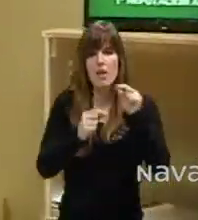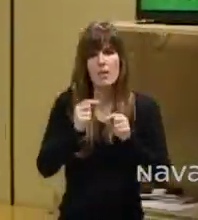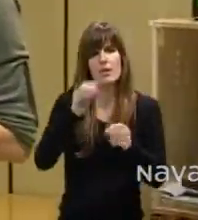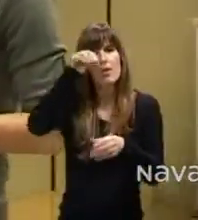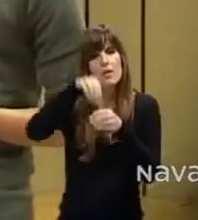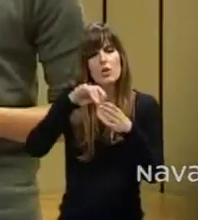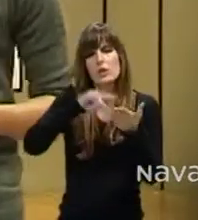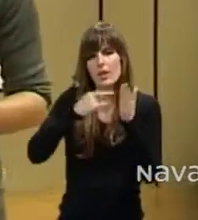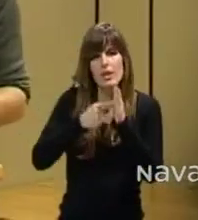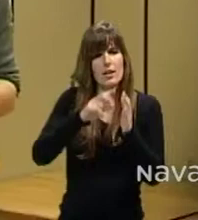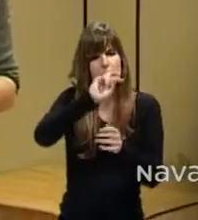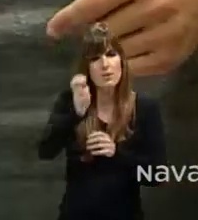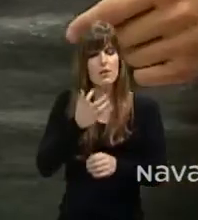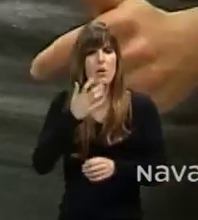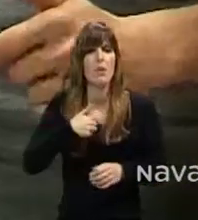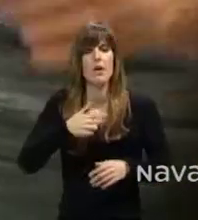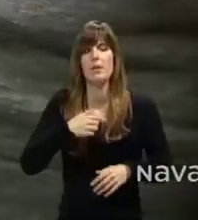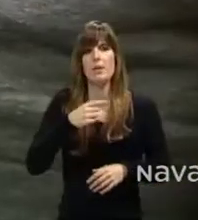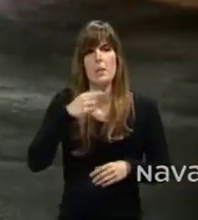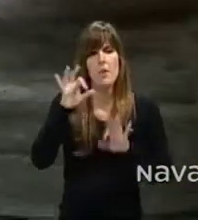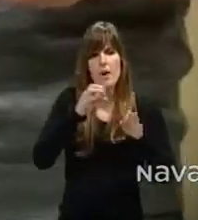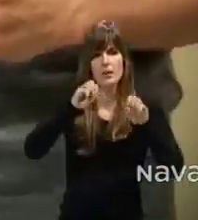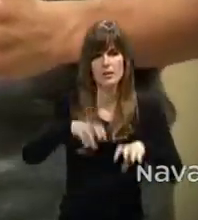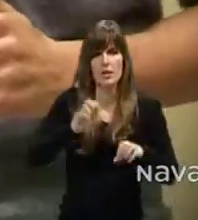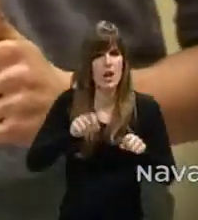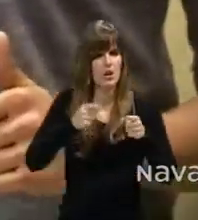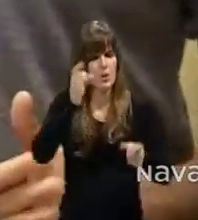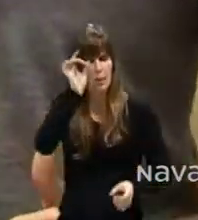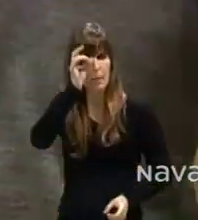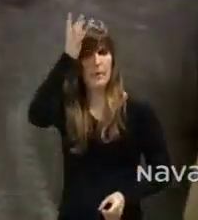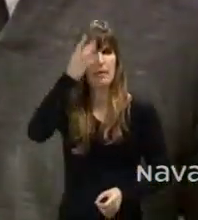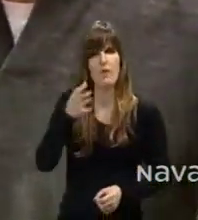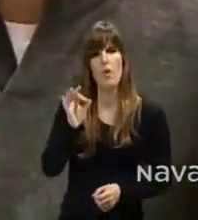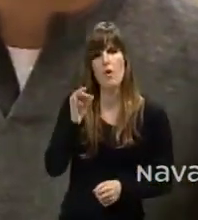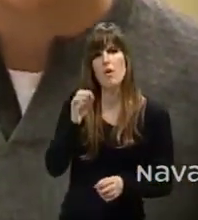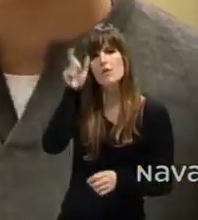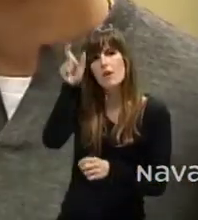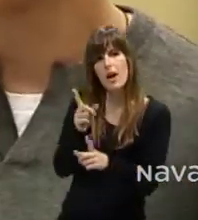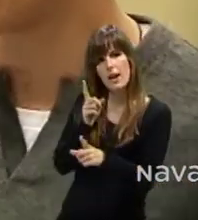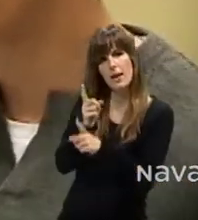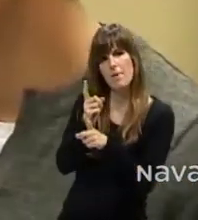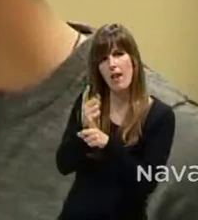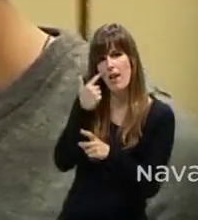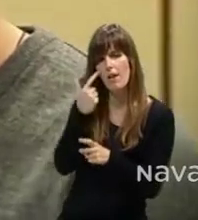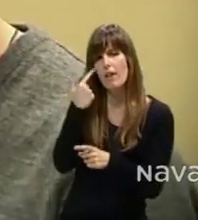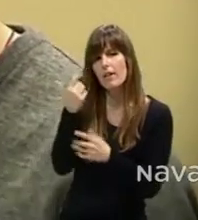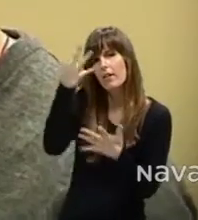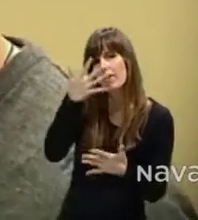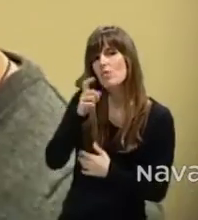comunicación, desde la improvisación hasta incentivar al rival a que sea más persuasivo.